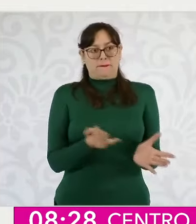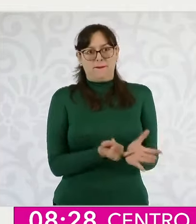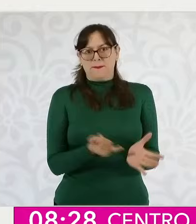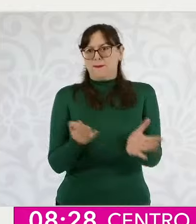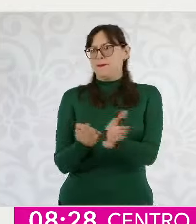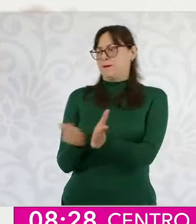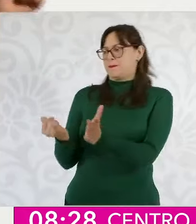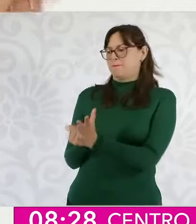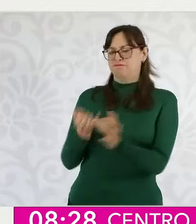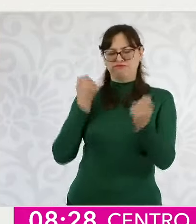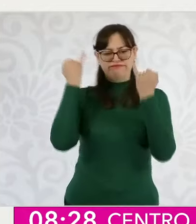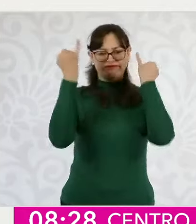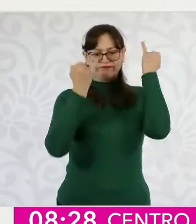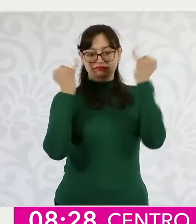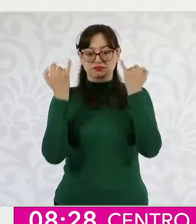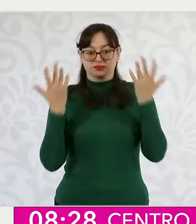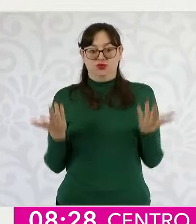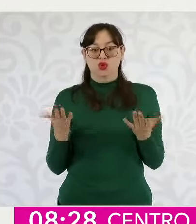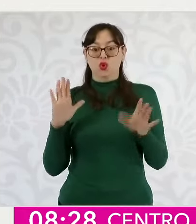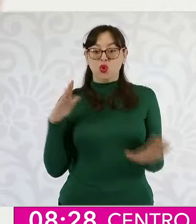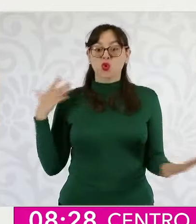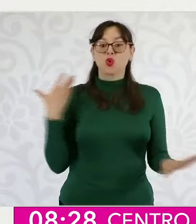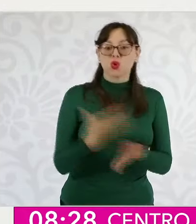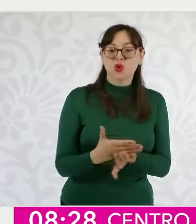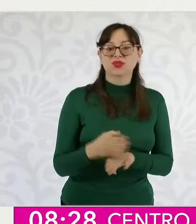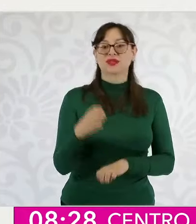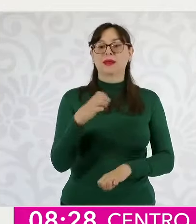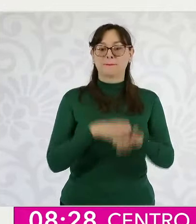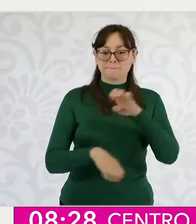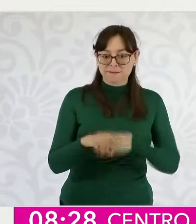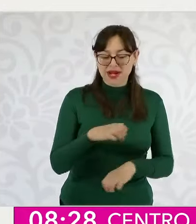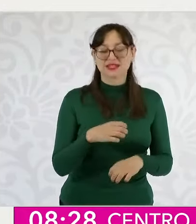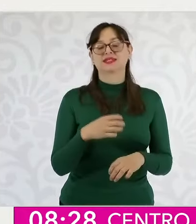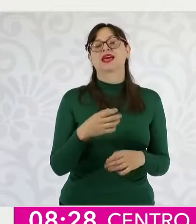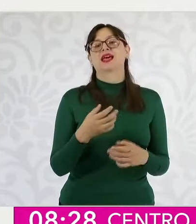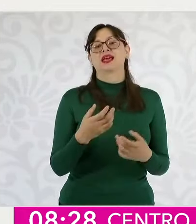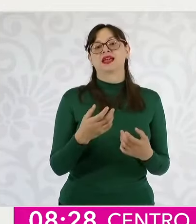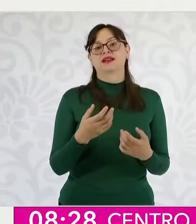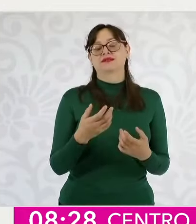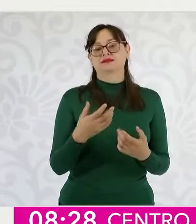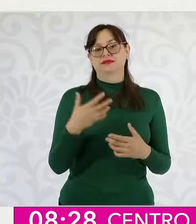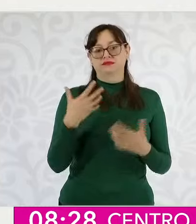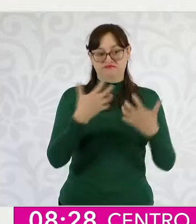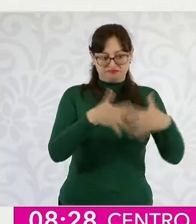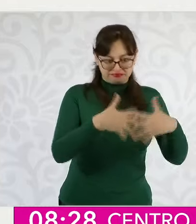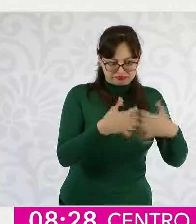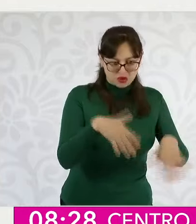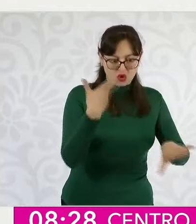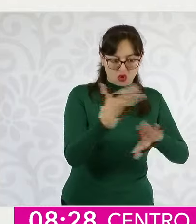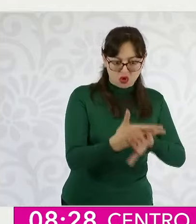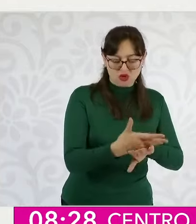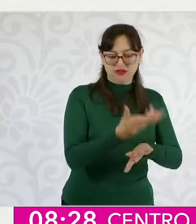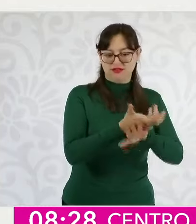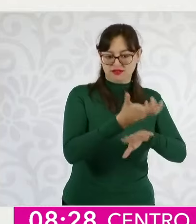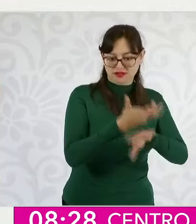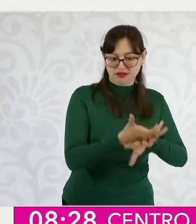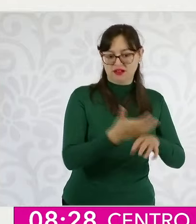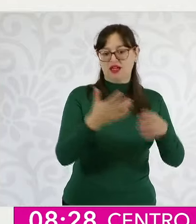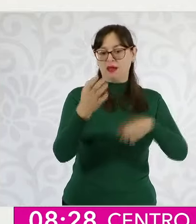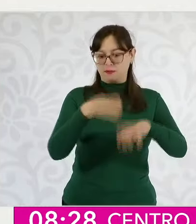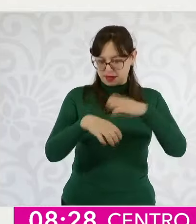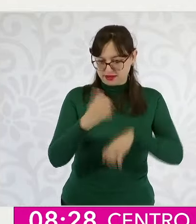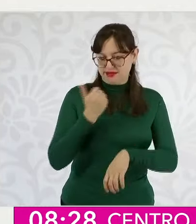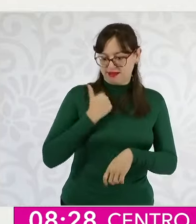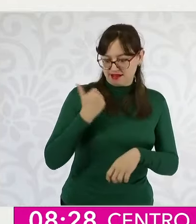porque afectan a empresas estadounidenses, a empresas canadienses, afectan al consumidor, afectan a